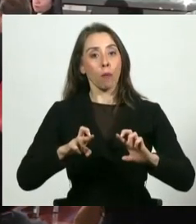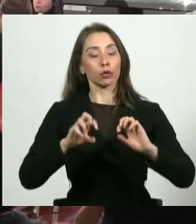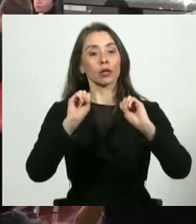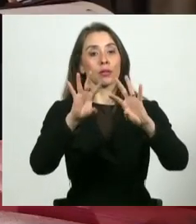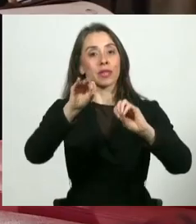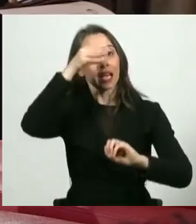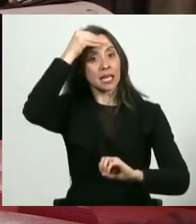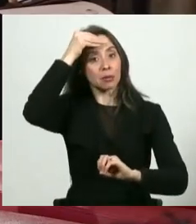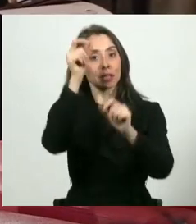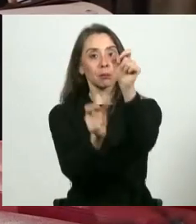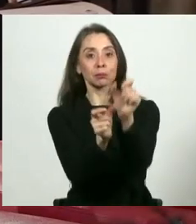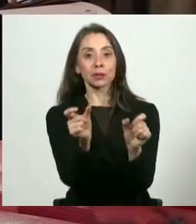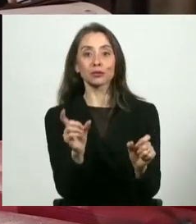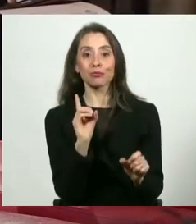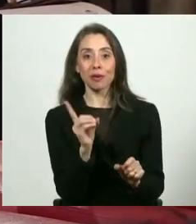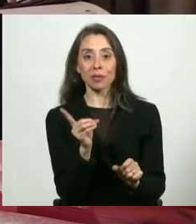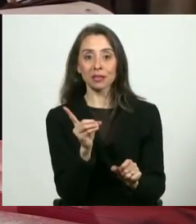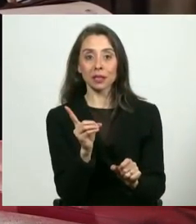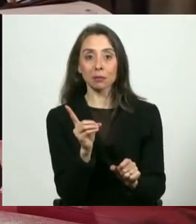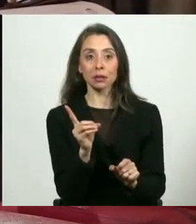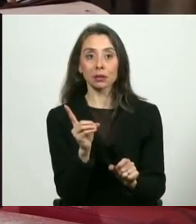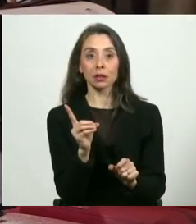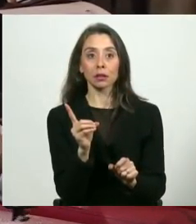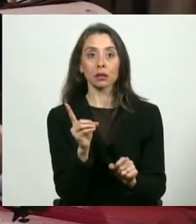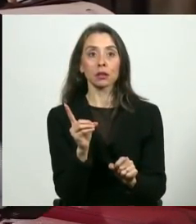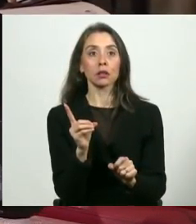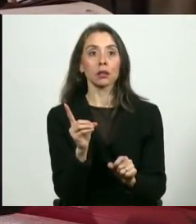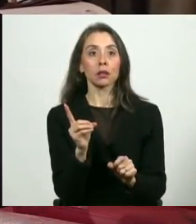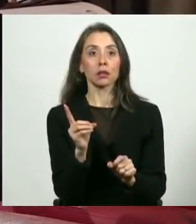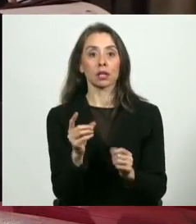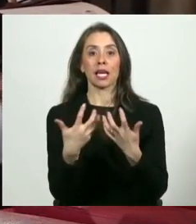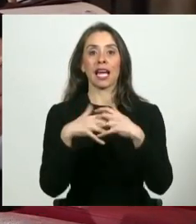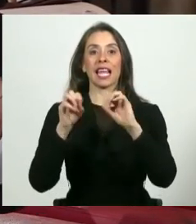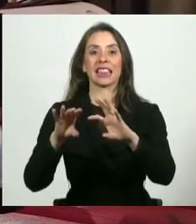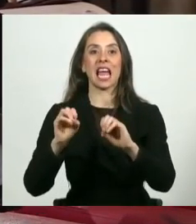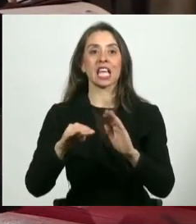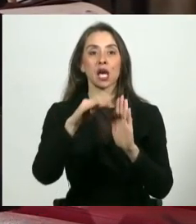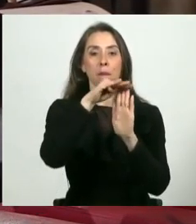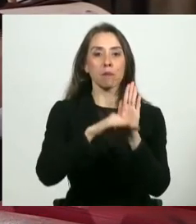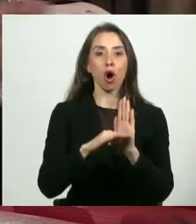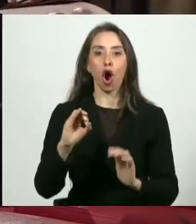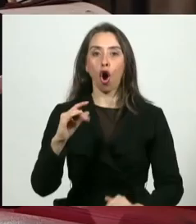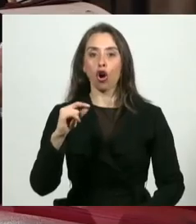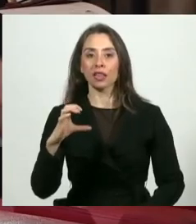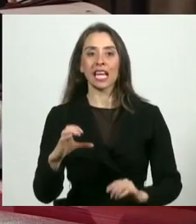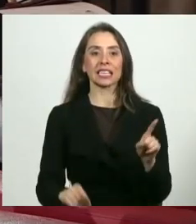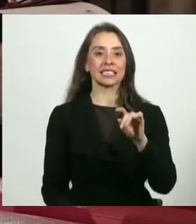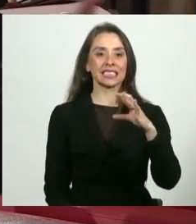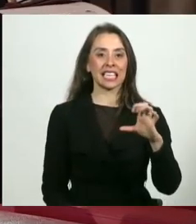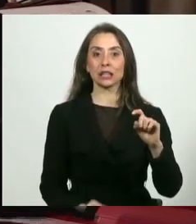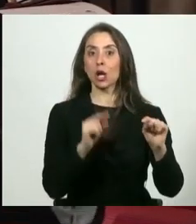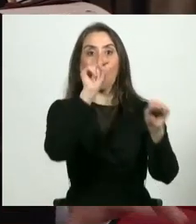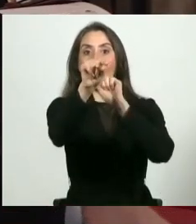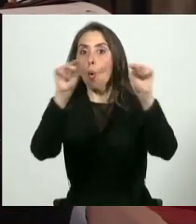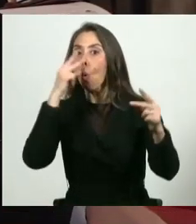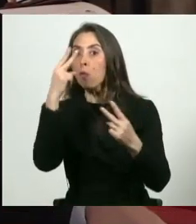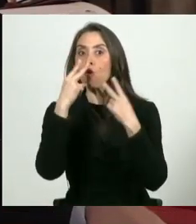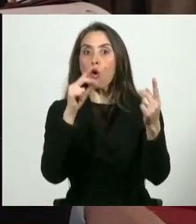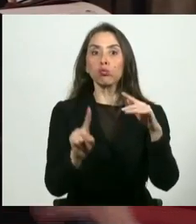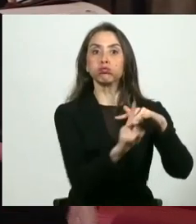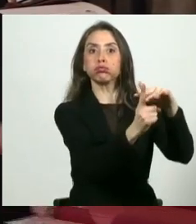con discapacidad, aparecieron talleres, programas, OTEC, CENSE,